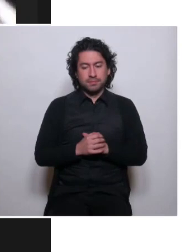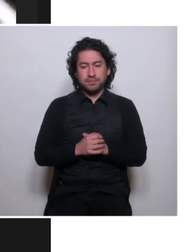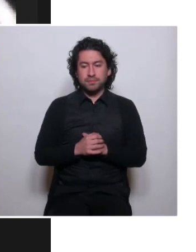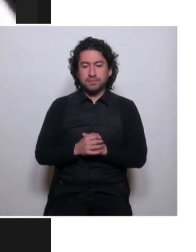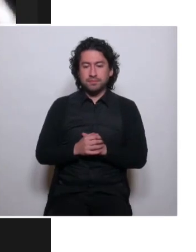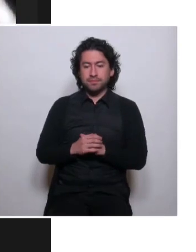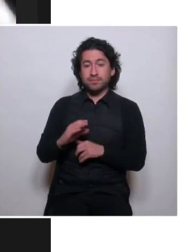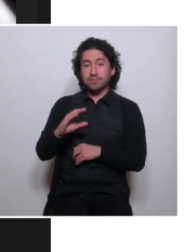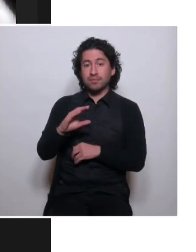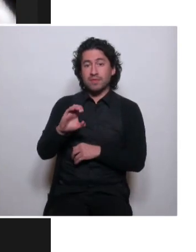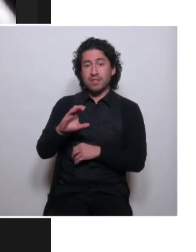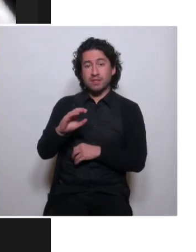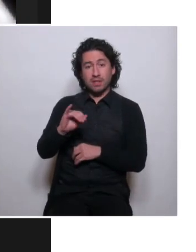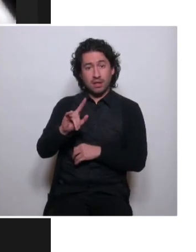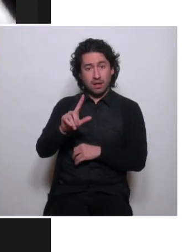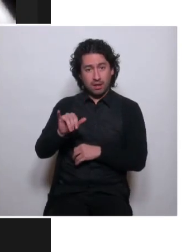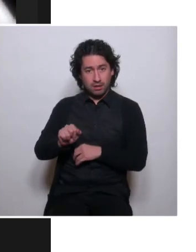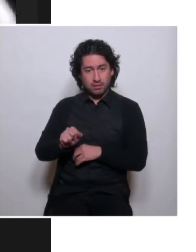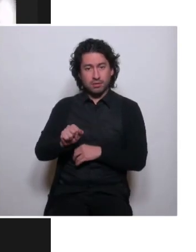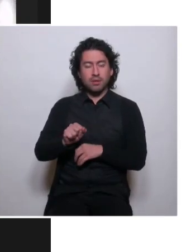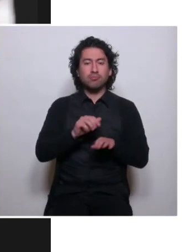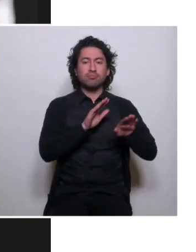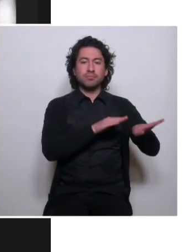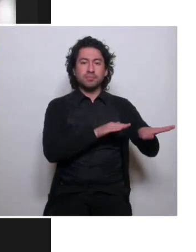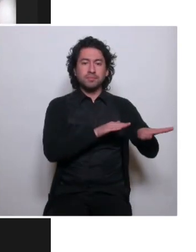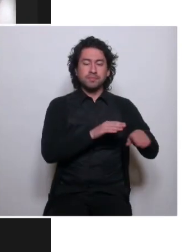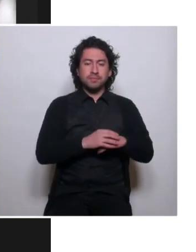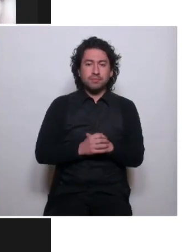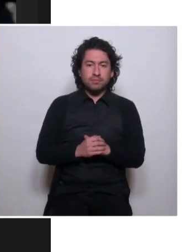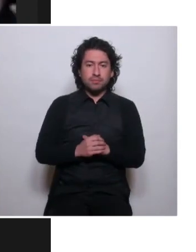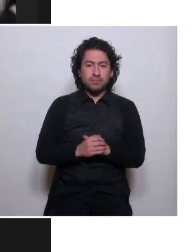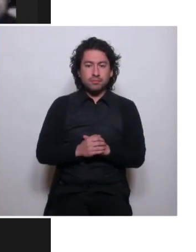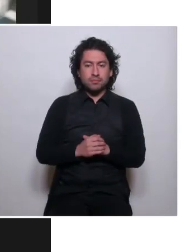Señora Cecilia Uvilla. A favor.